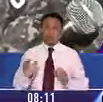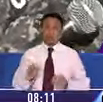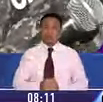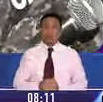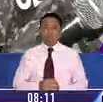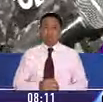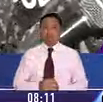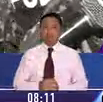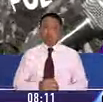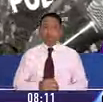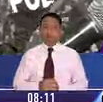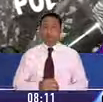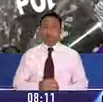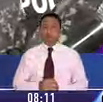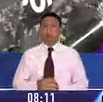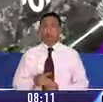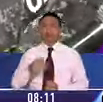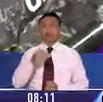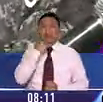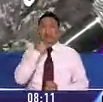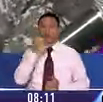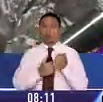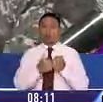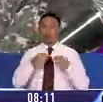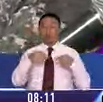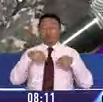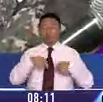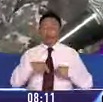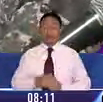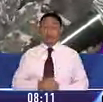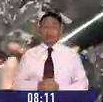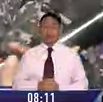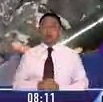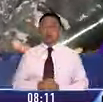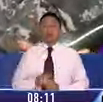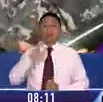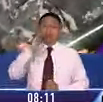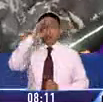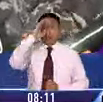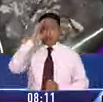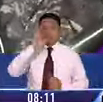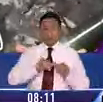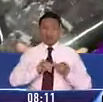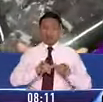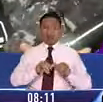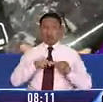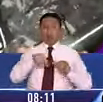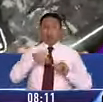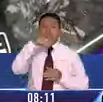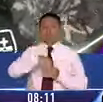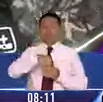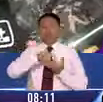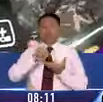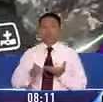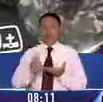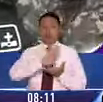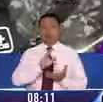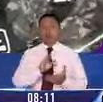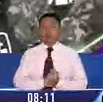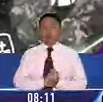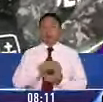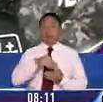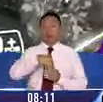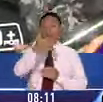ningún evento que se pueda presentar, y la policía se mantendrá en la parte interior de la asamblea y en la parte exterior